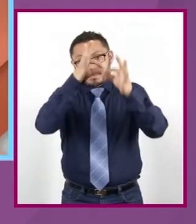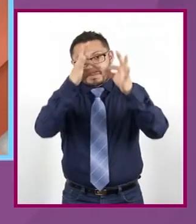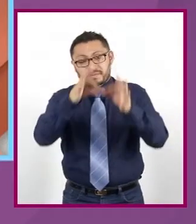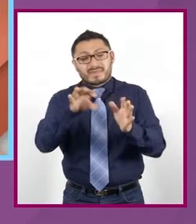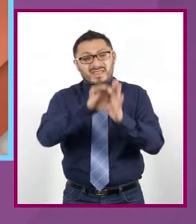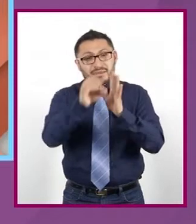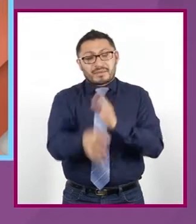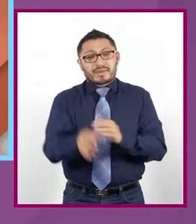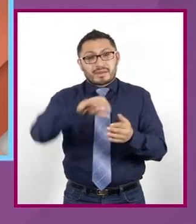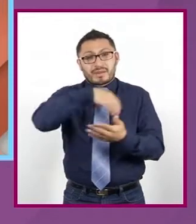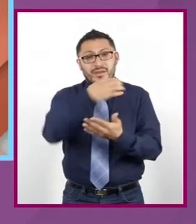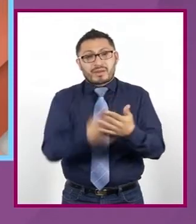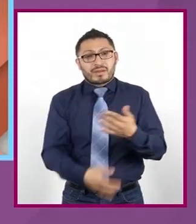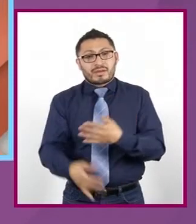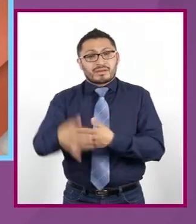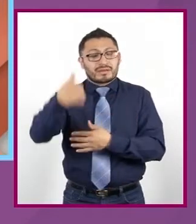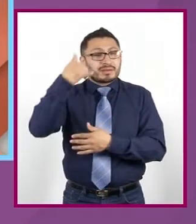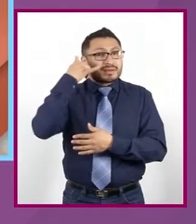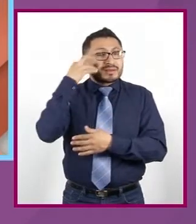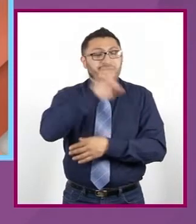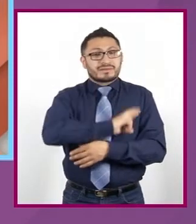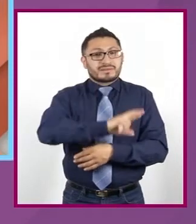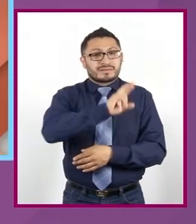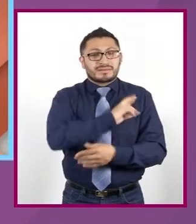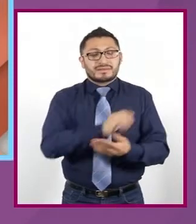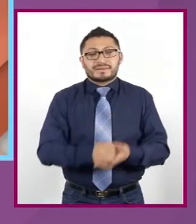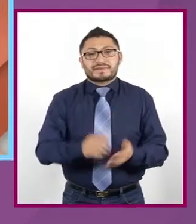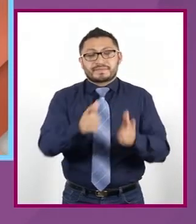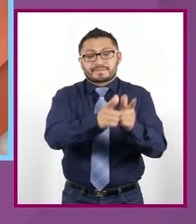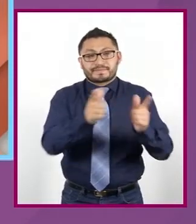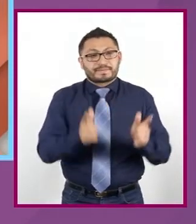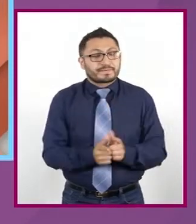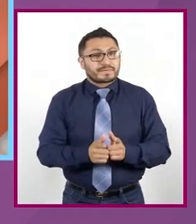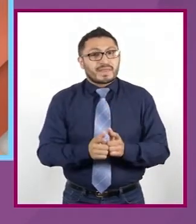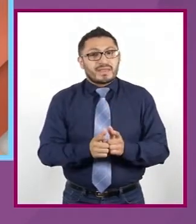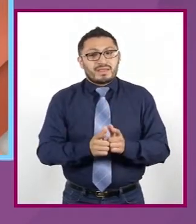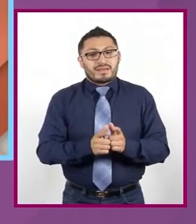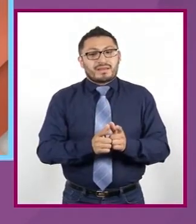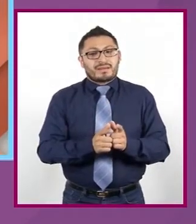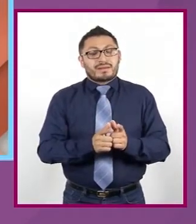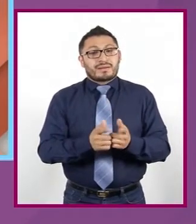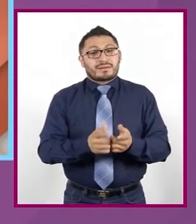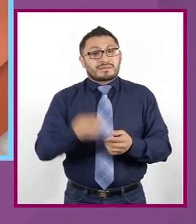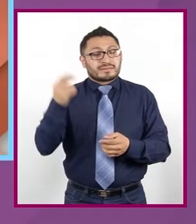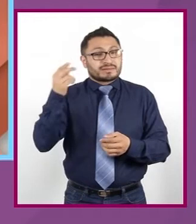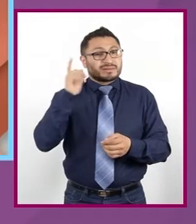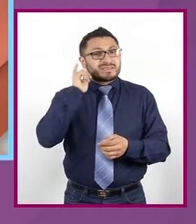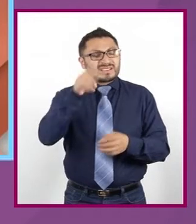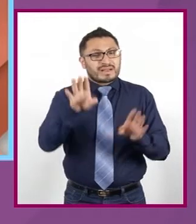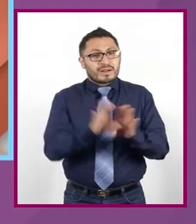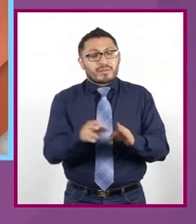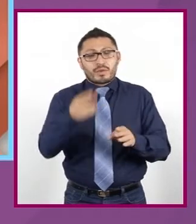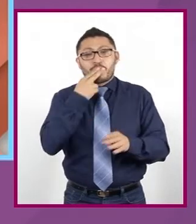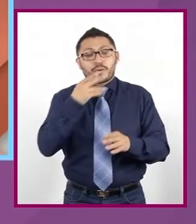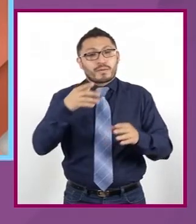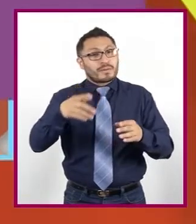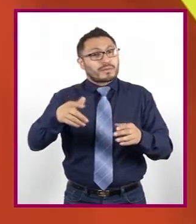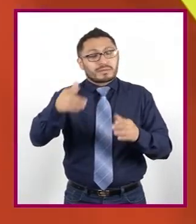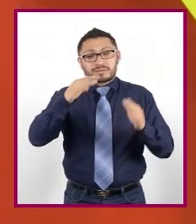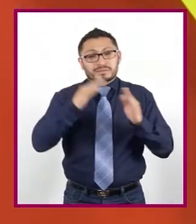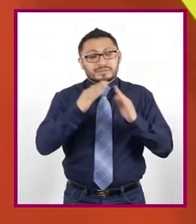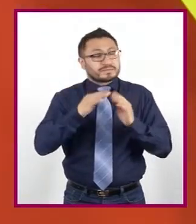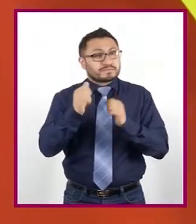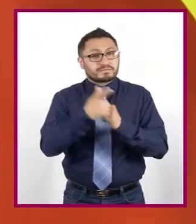en un contrato de arrendamiento señalan el grupo de cláusulas que se refieren al uso del inmueble.